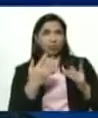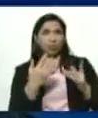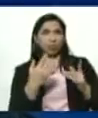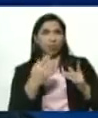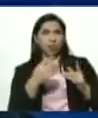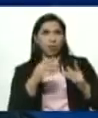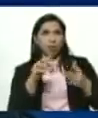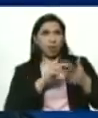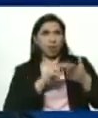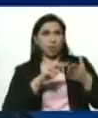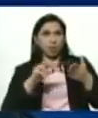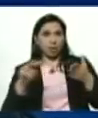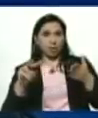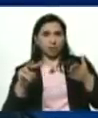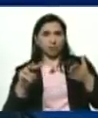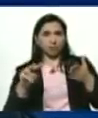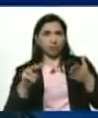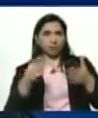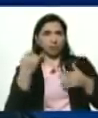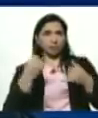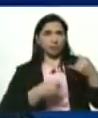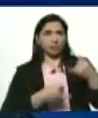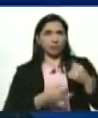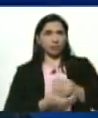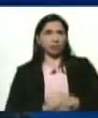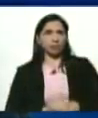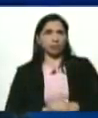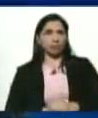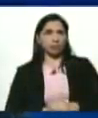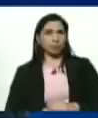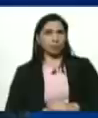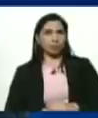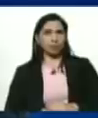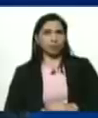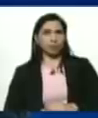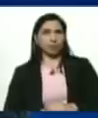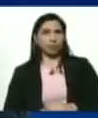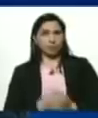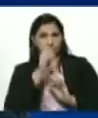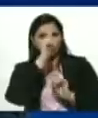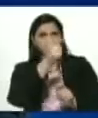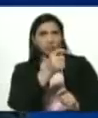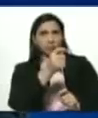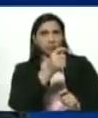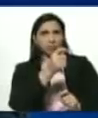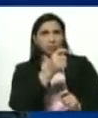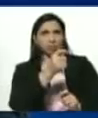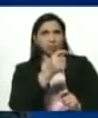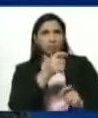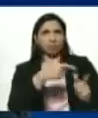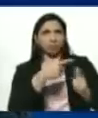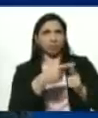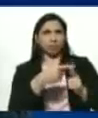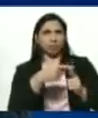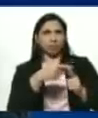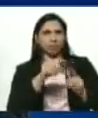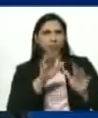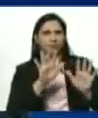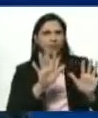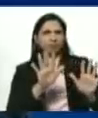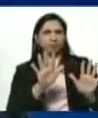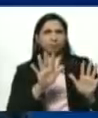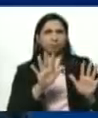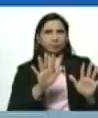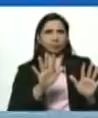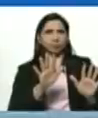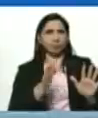número de terminal que le corresponde pero está aquí un momento esto es importante